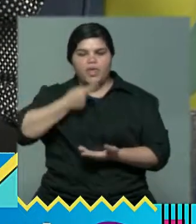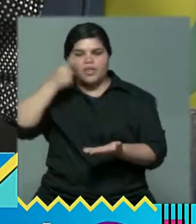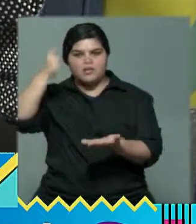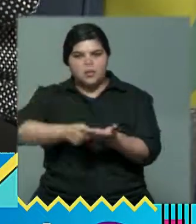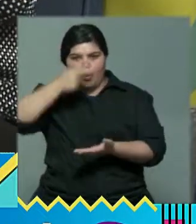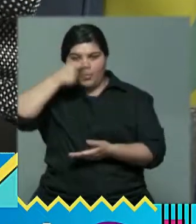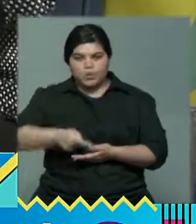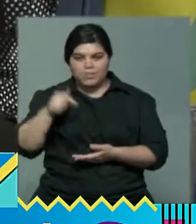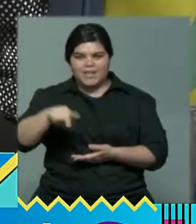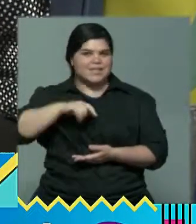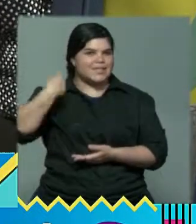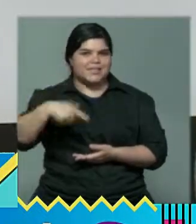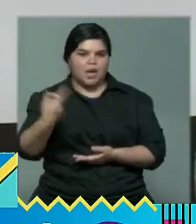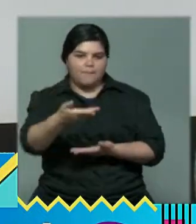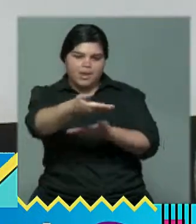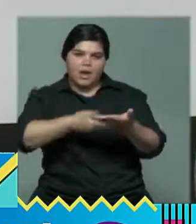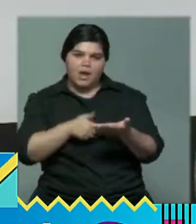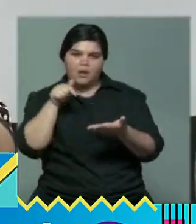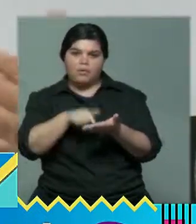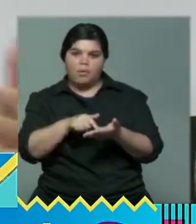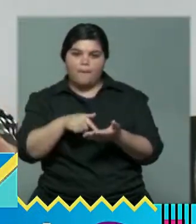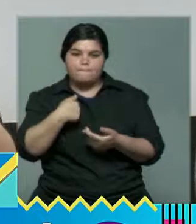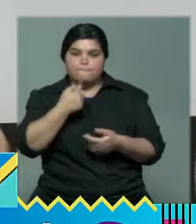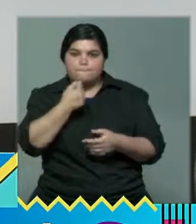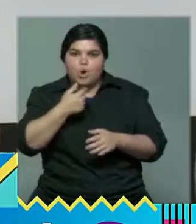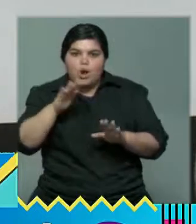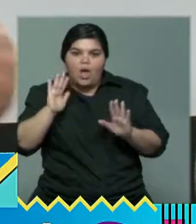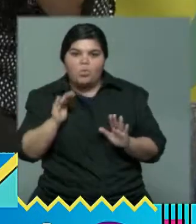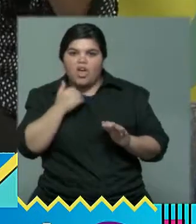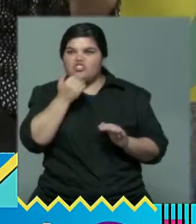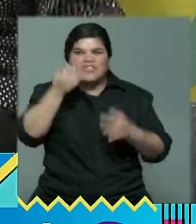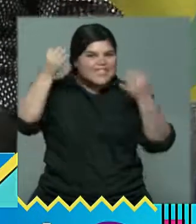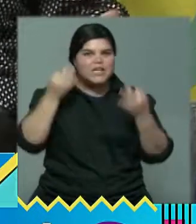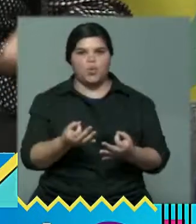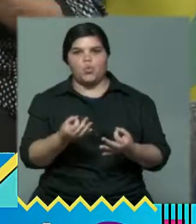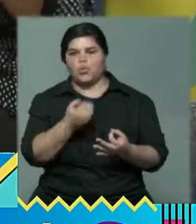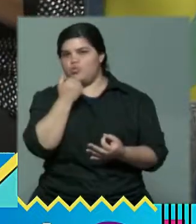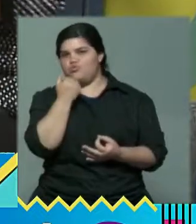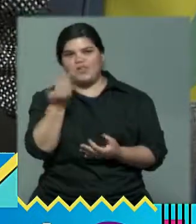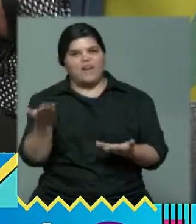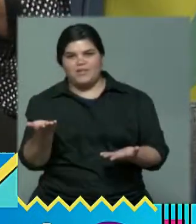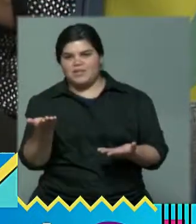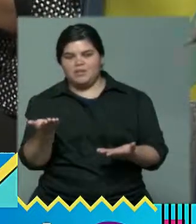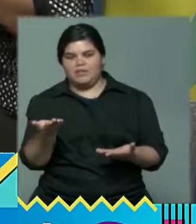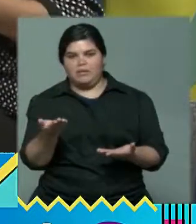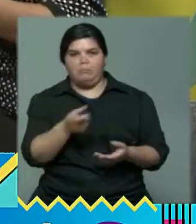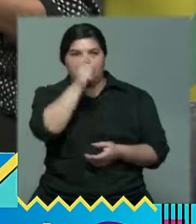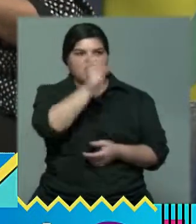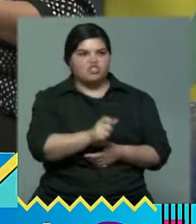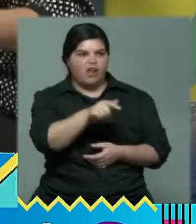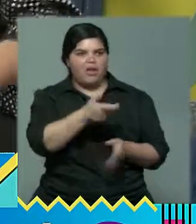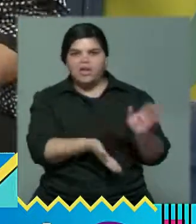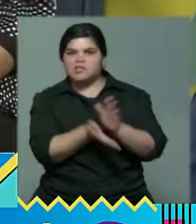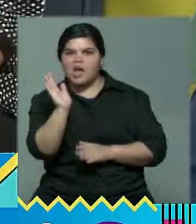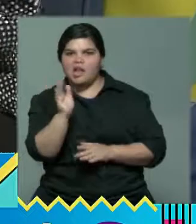siempre tiene este pronóstico. Y el pronóstico es pronóstico, digamos. Bien. Nadie puede saber qué va a ser una persona. Y ahora cuando